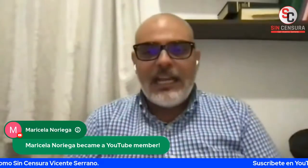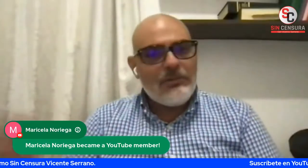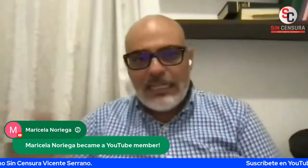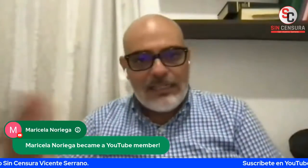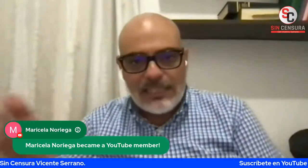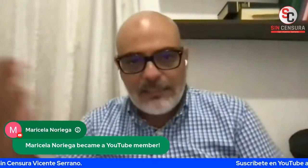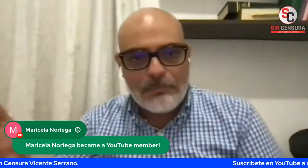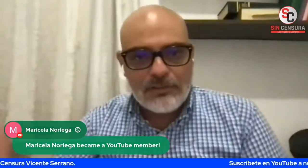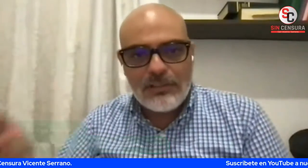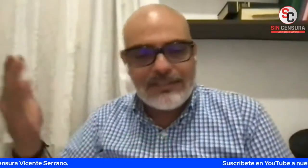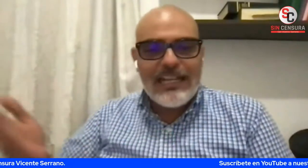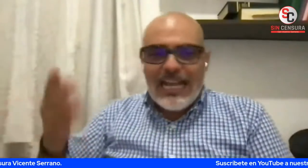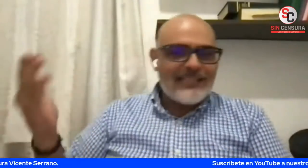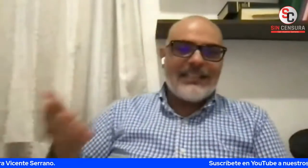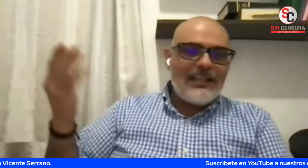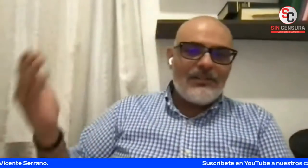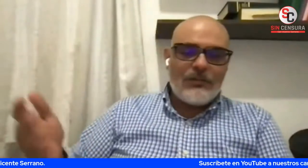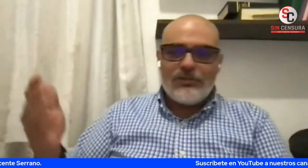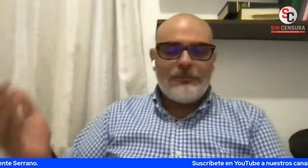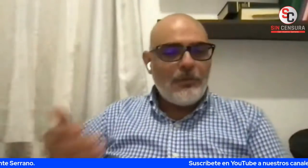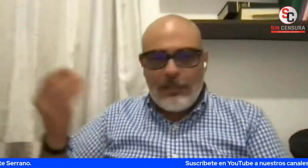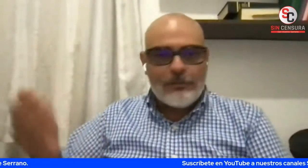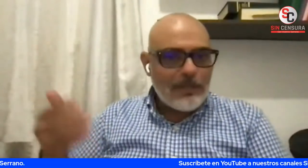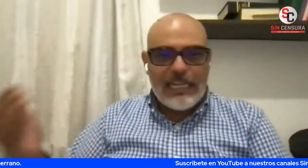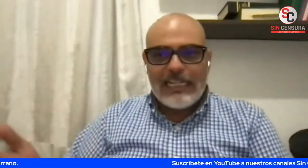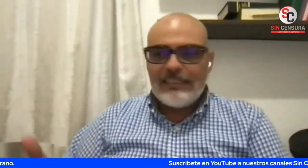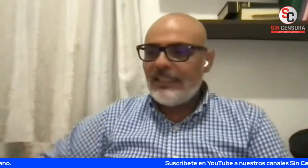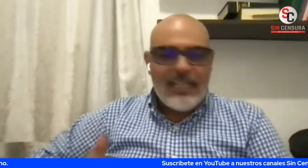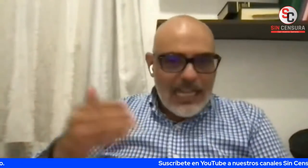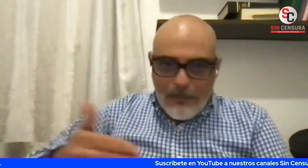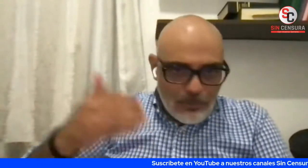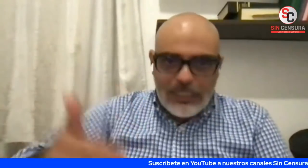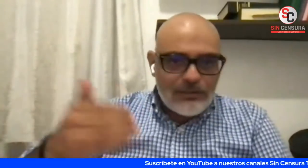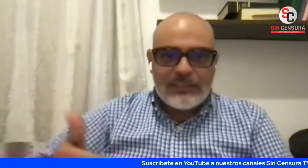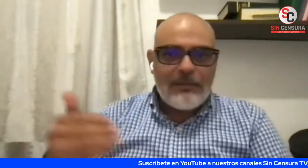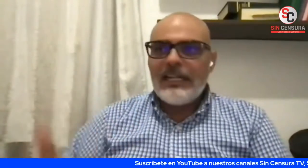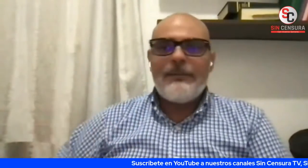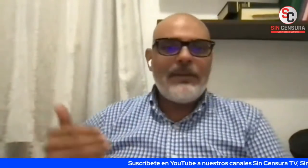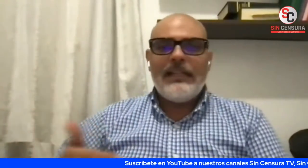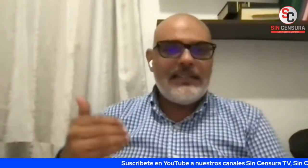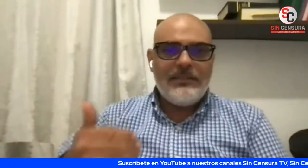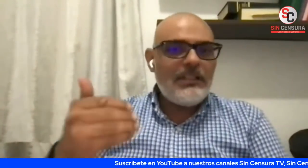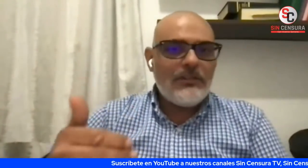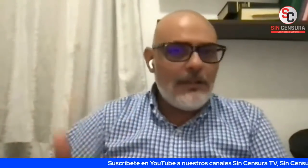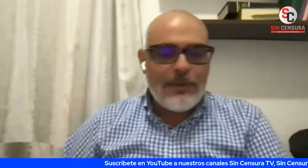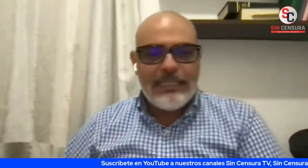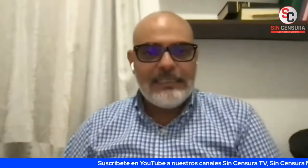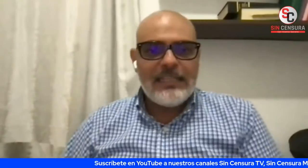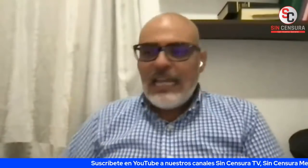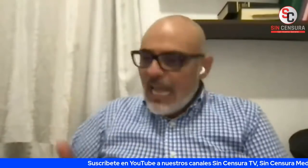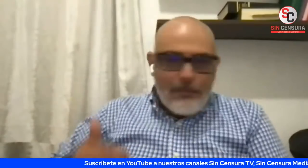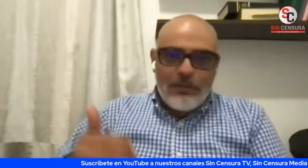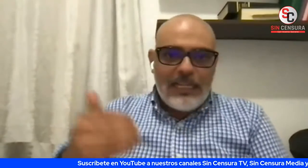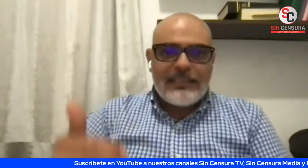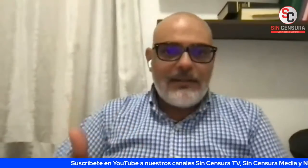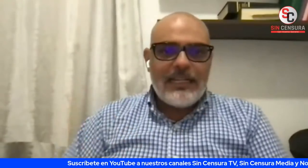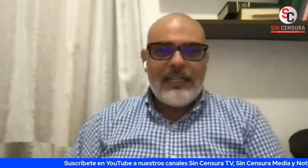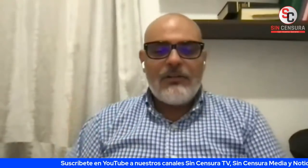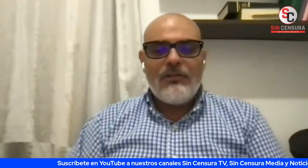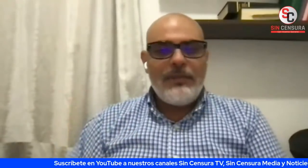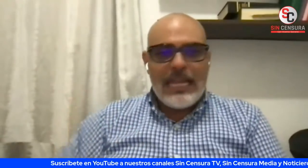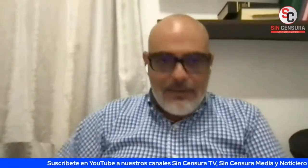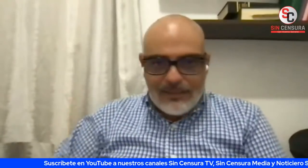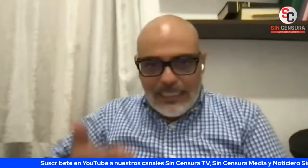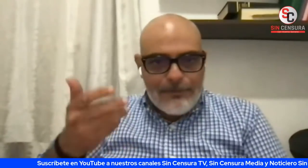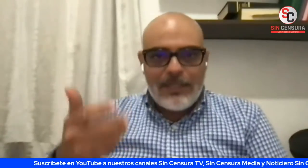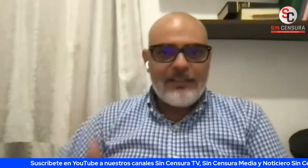que sigue, ayudar a las personas a sacar los recursos públicos para la gente, a ponerlos a trabajar para el crecimiento del país, a poner a trabajar